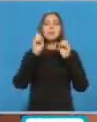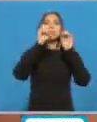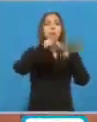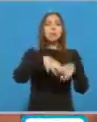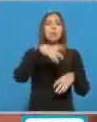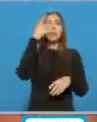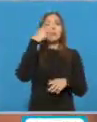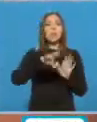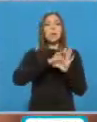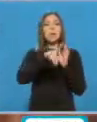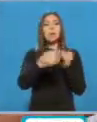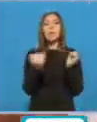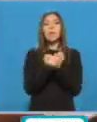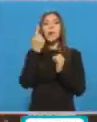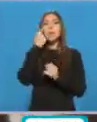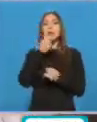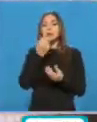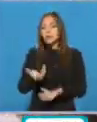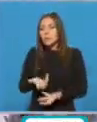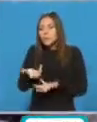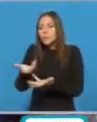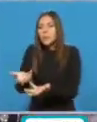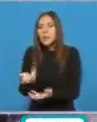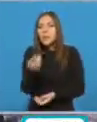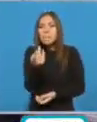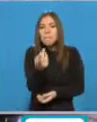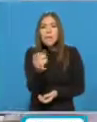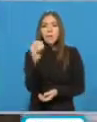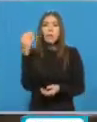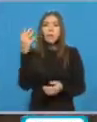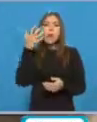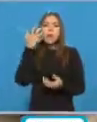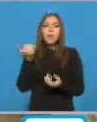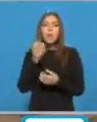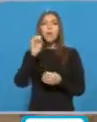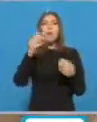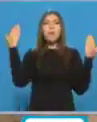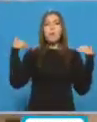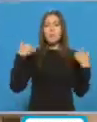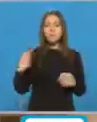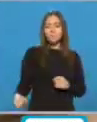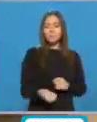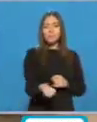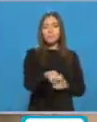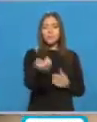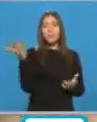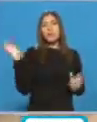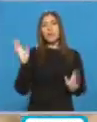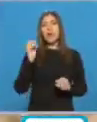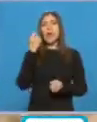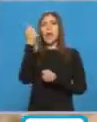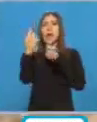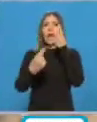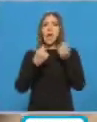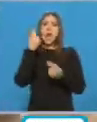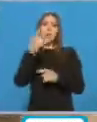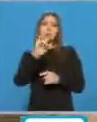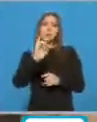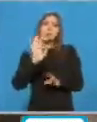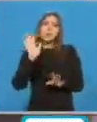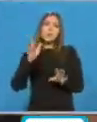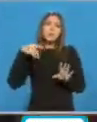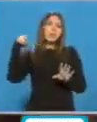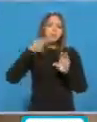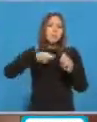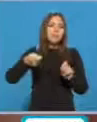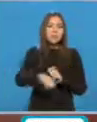gato para que se entretenga. No lo puedes lo puedes sacar a pasear. No. Bueno, de repente en videos que sí ves ahí al varano, ¿no? Corriendo, ¿no? Pero no